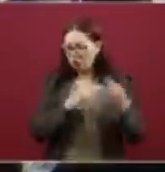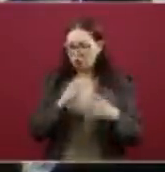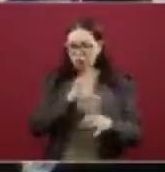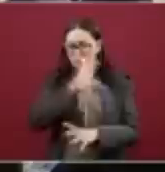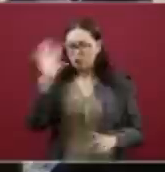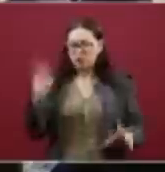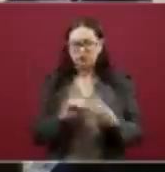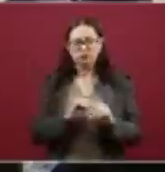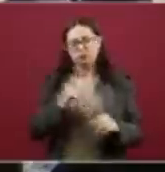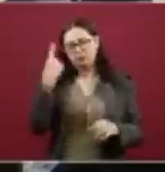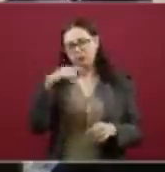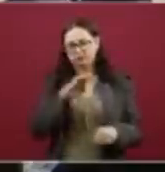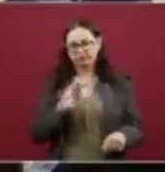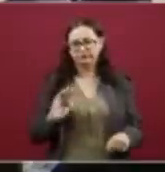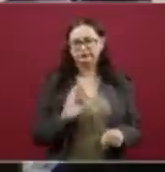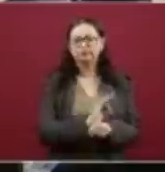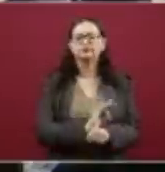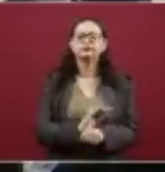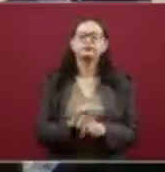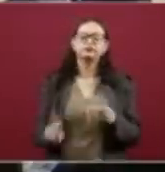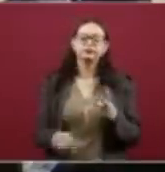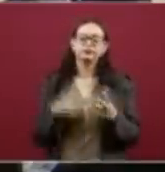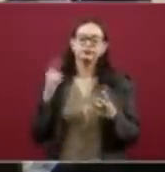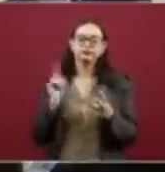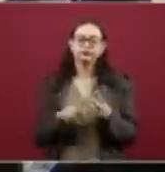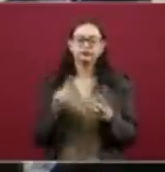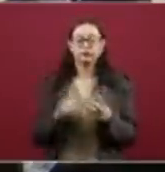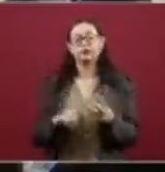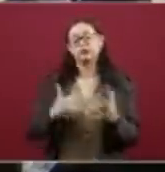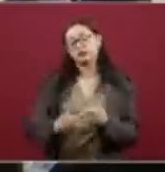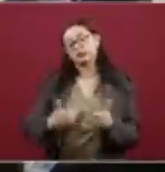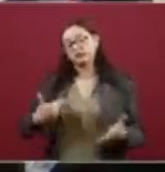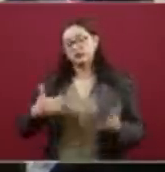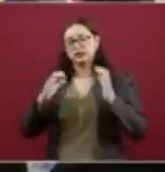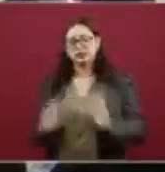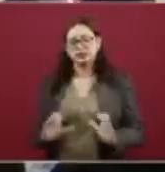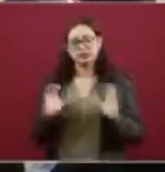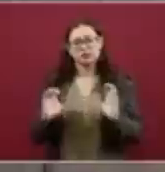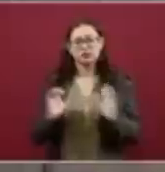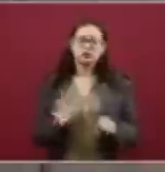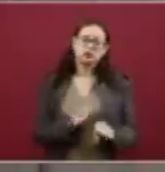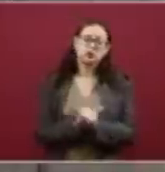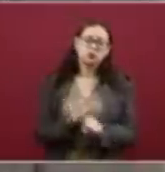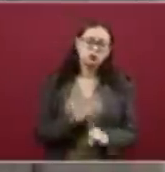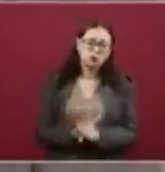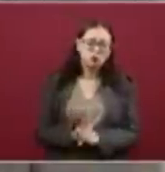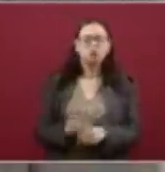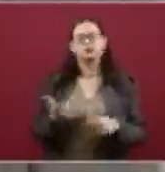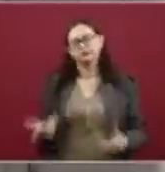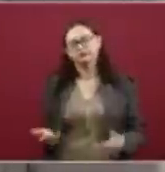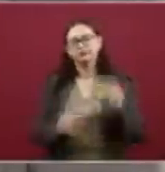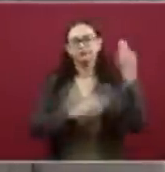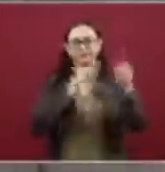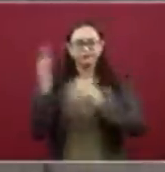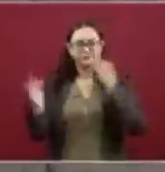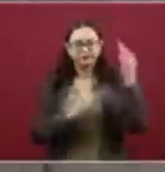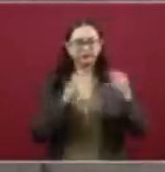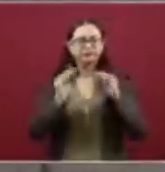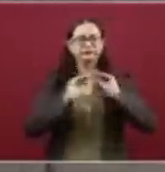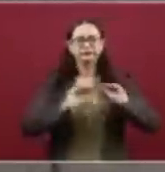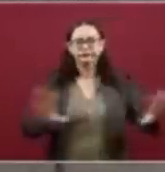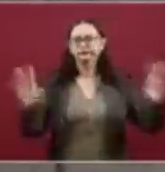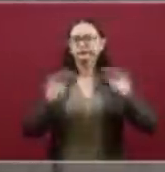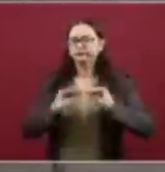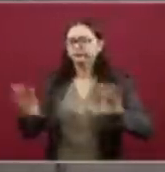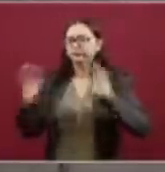un tercer tipo de medidas son las medidas de carácter preventivo, que tiene que ver con tareas de difusión y capacitación sobre la importancia del